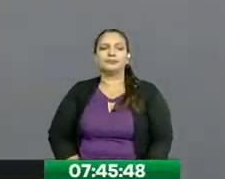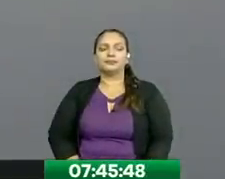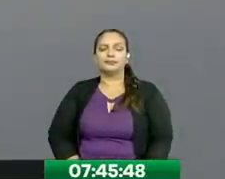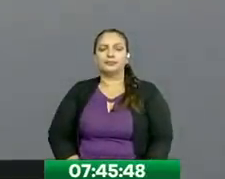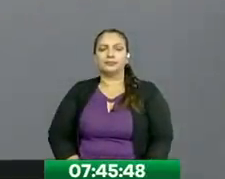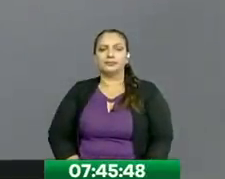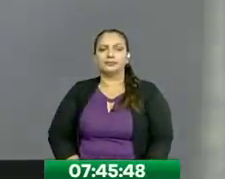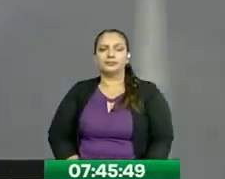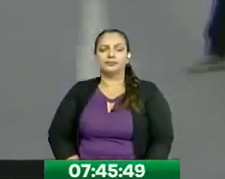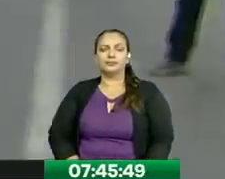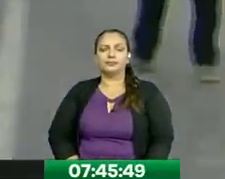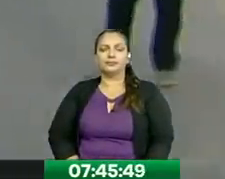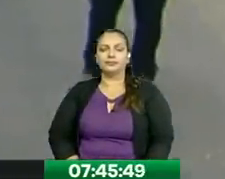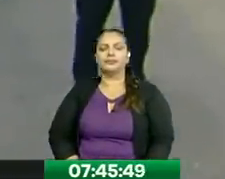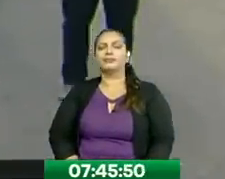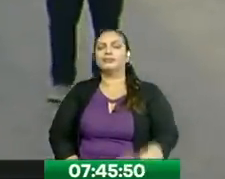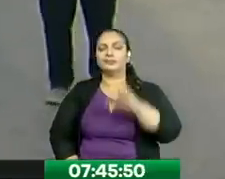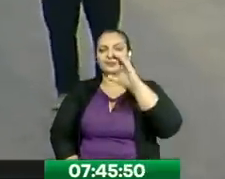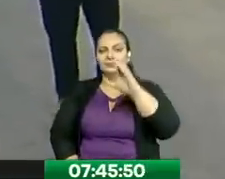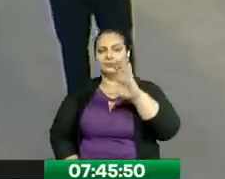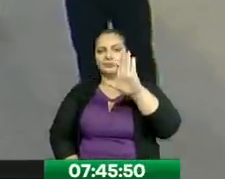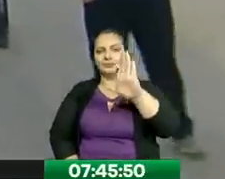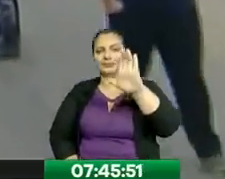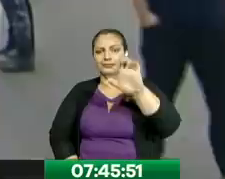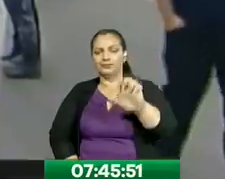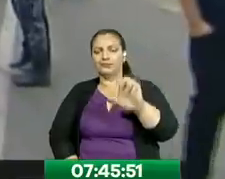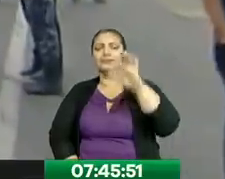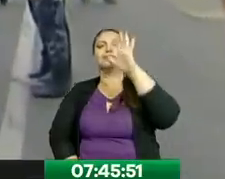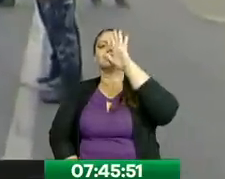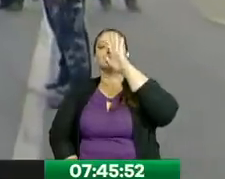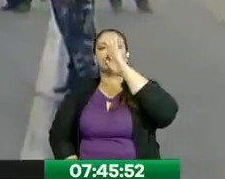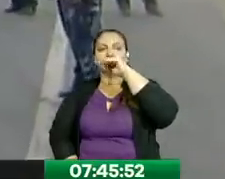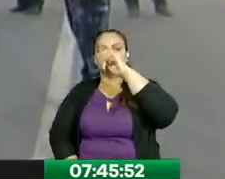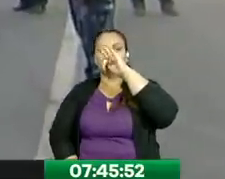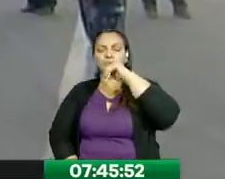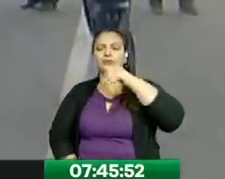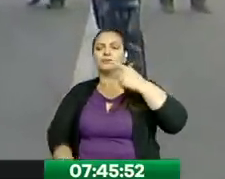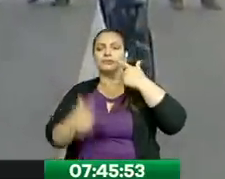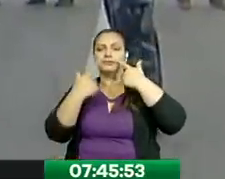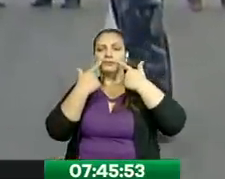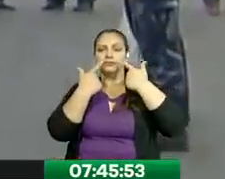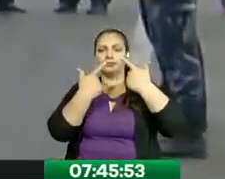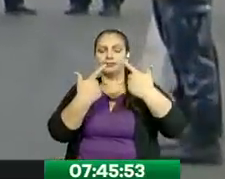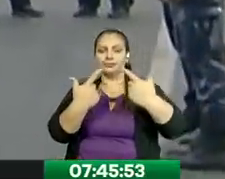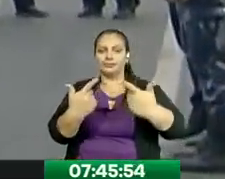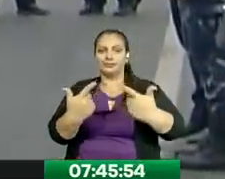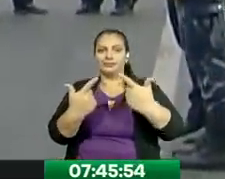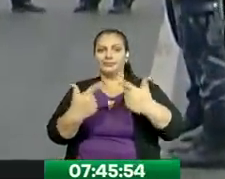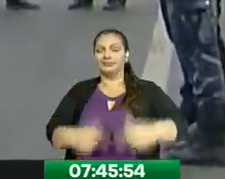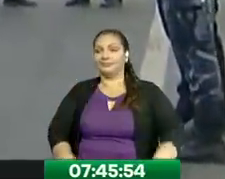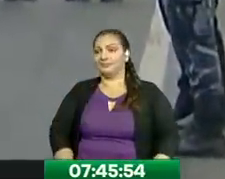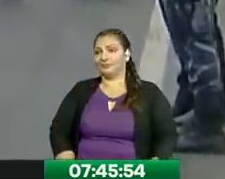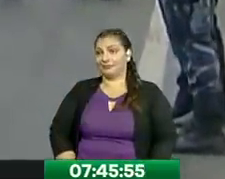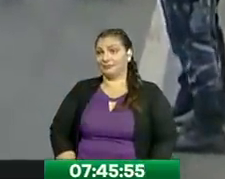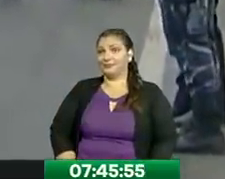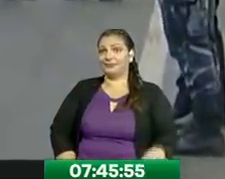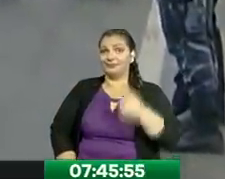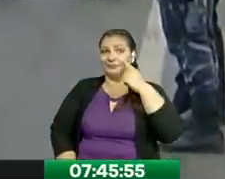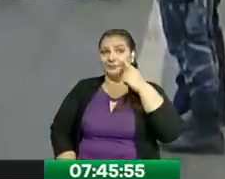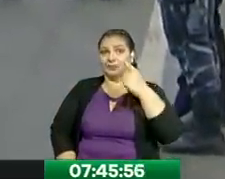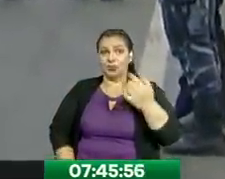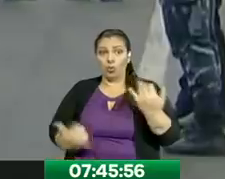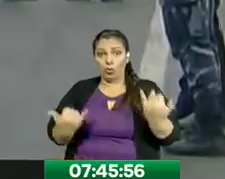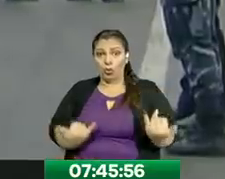los miembros de la comisión de tránsito del ecuador quienes desde esta hora pese a que todavía no entramos al periodo